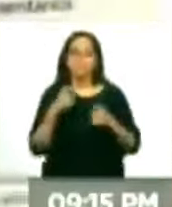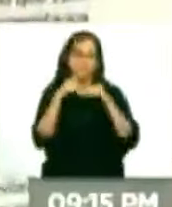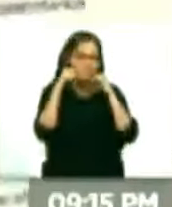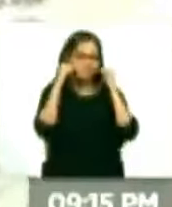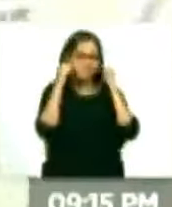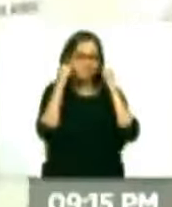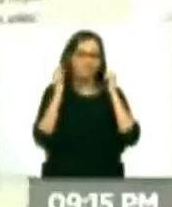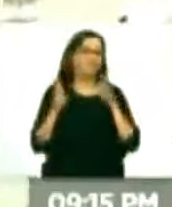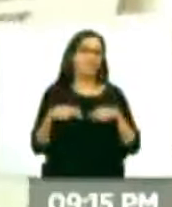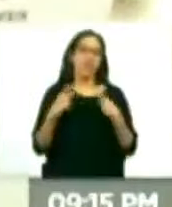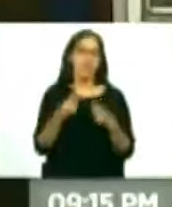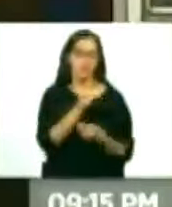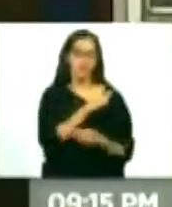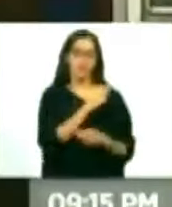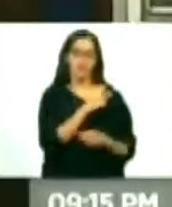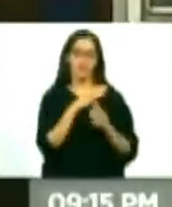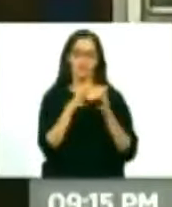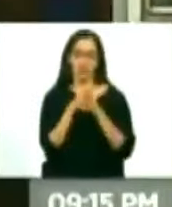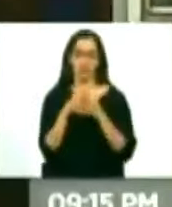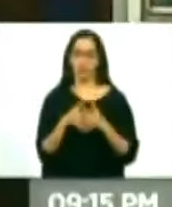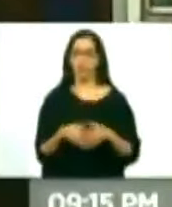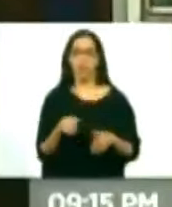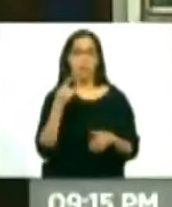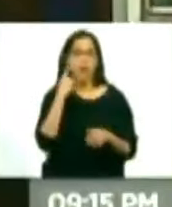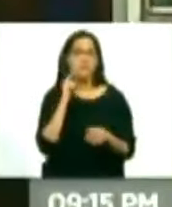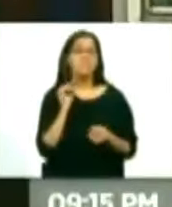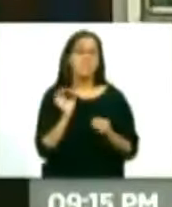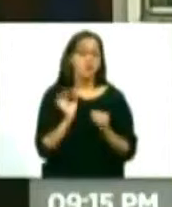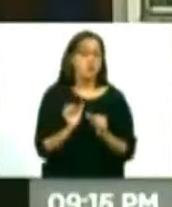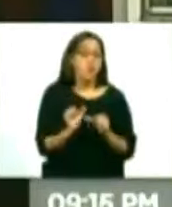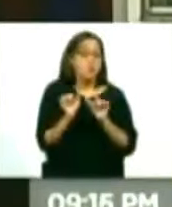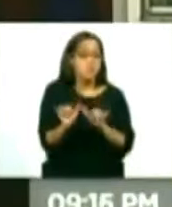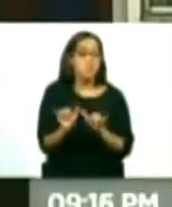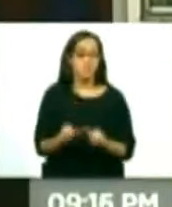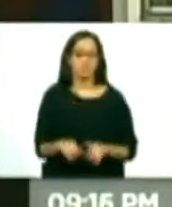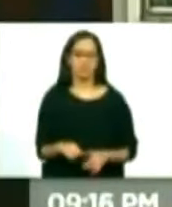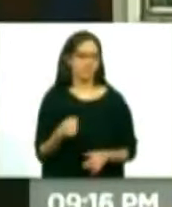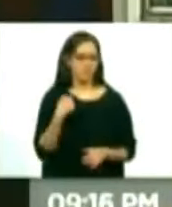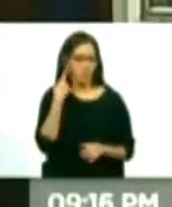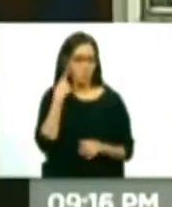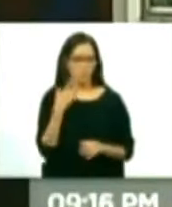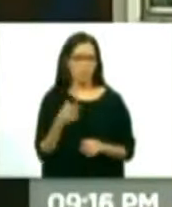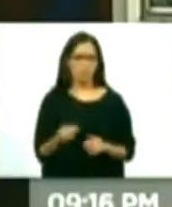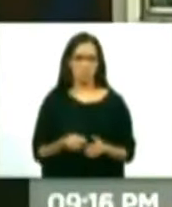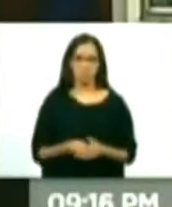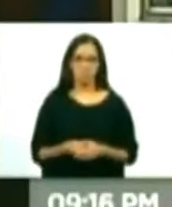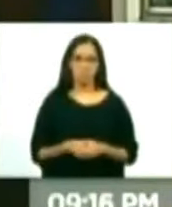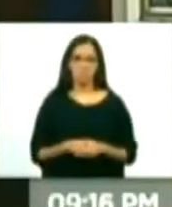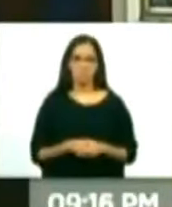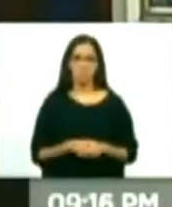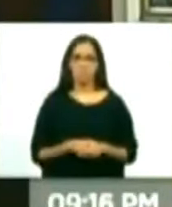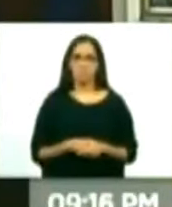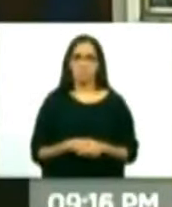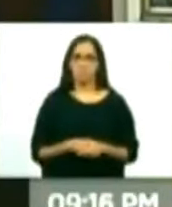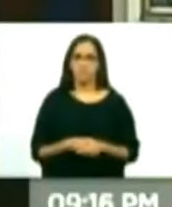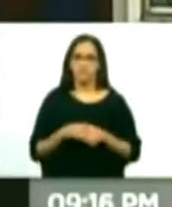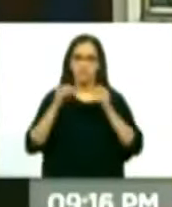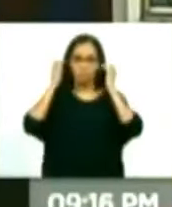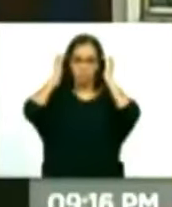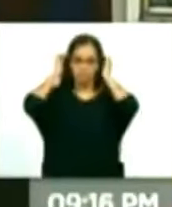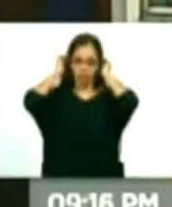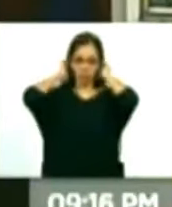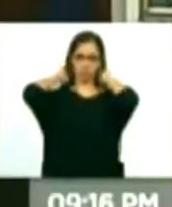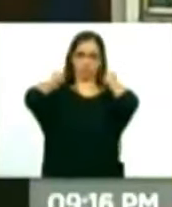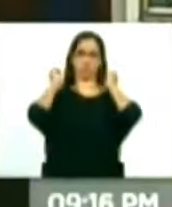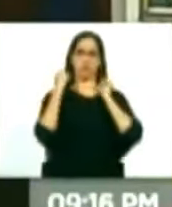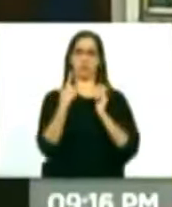al nuevo régimen en Estados Unidos para ver si lo dejan. Yo no creo que lo dejen. Yo no creo que lo dejen. Ese es uno de los que nos acusa a